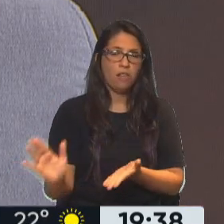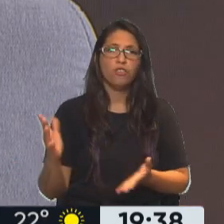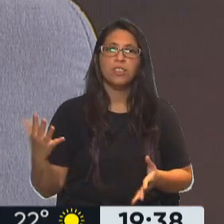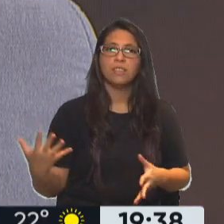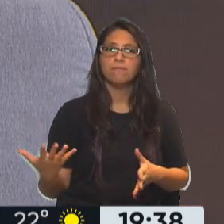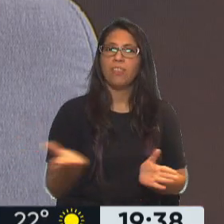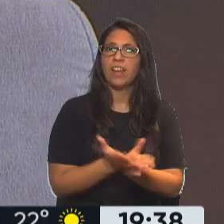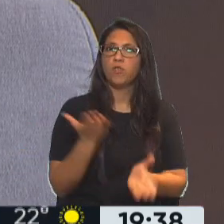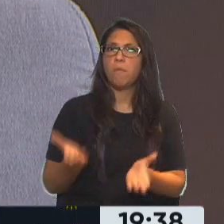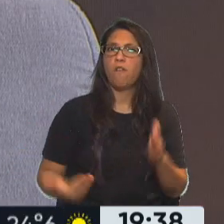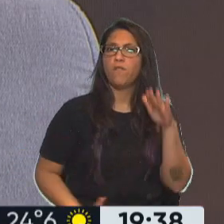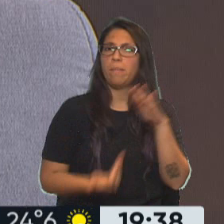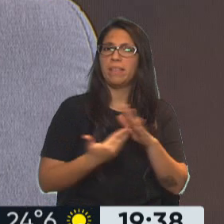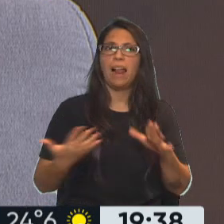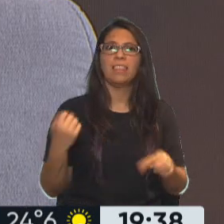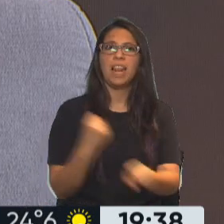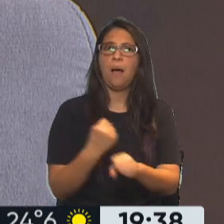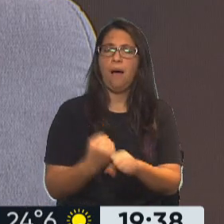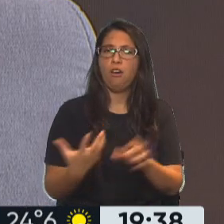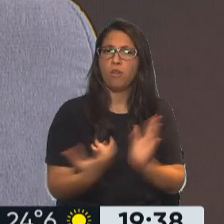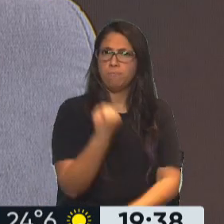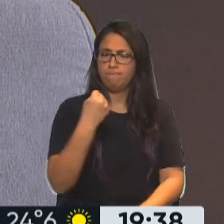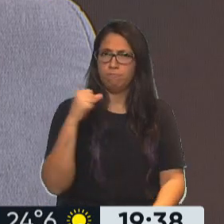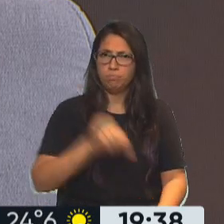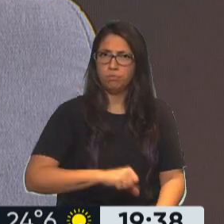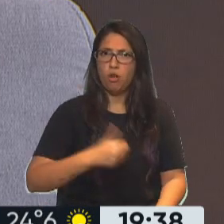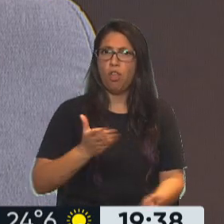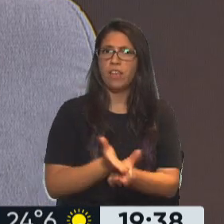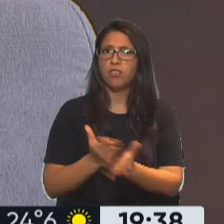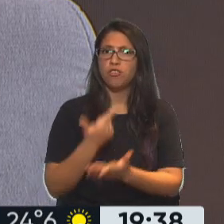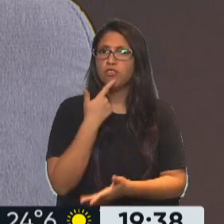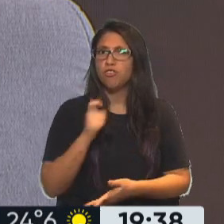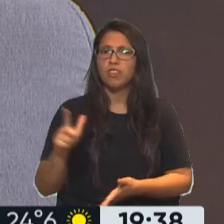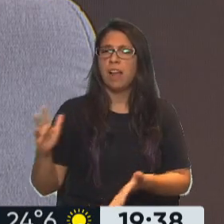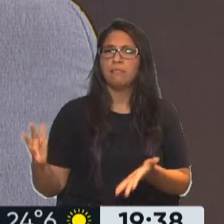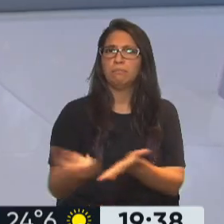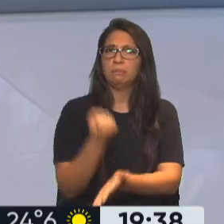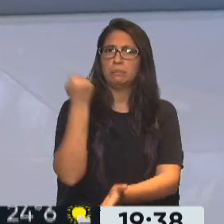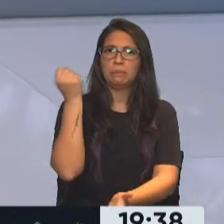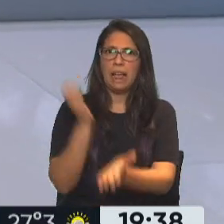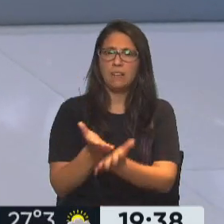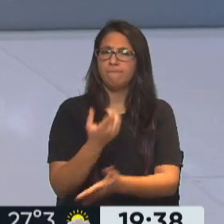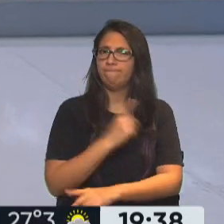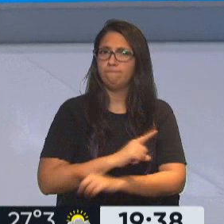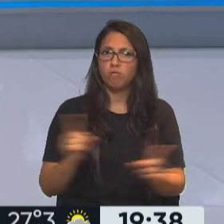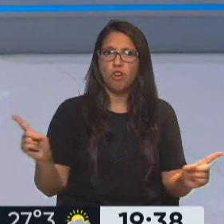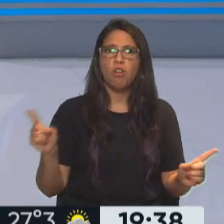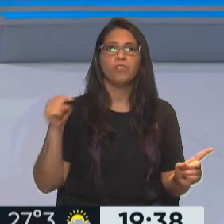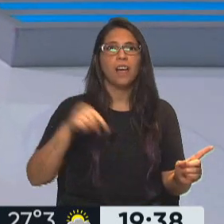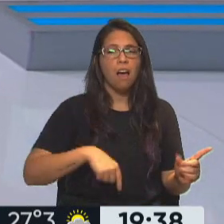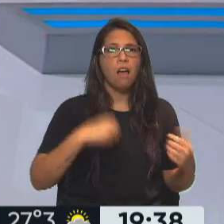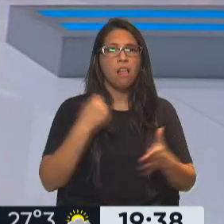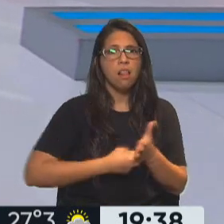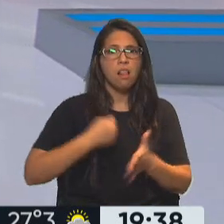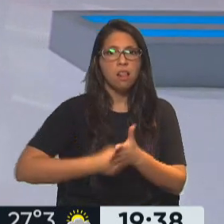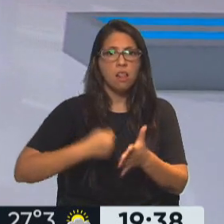derecho humano fundamental, por ejemplo, el trabajo o los derechos sociales, porque ese fue el patrimonio que se perdió. Y hoy en día ese mismo sistema económico,